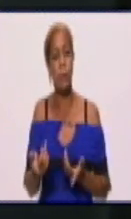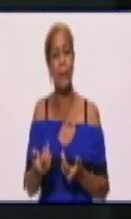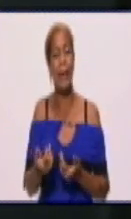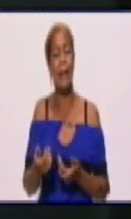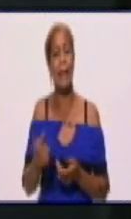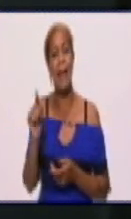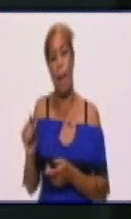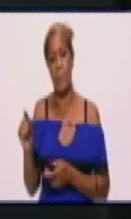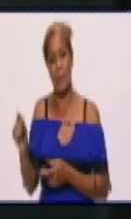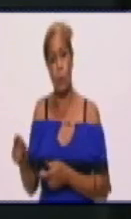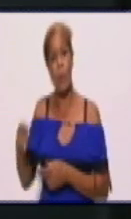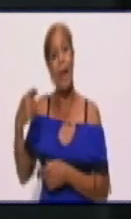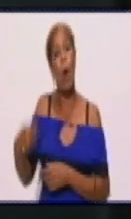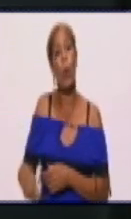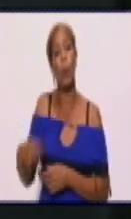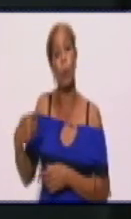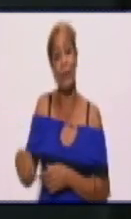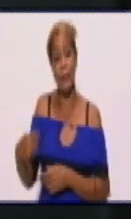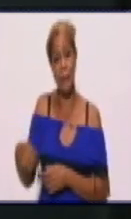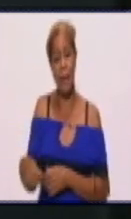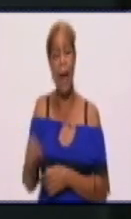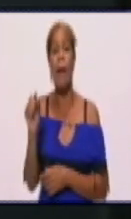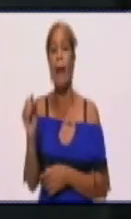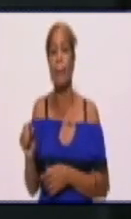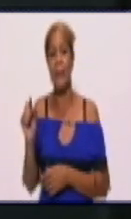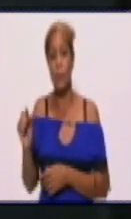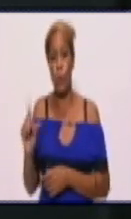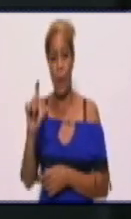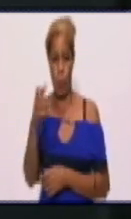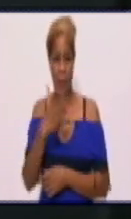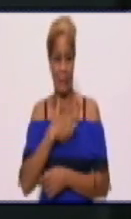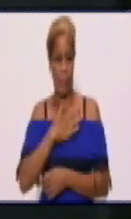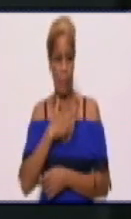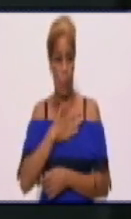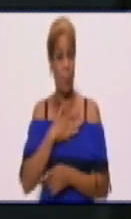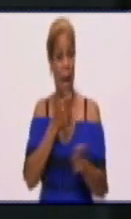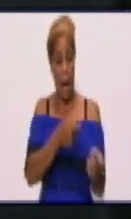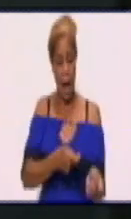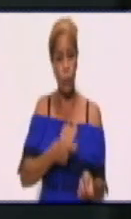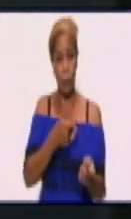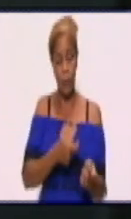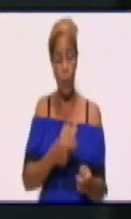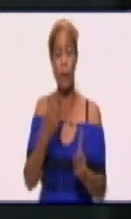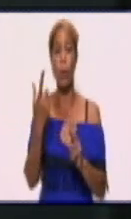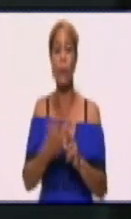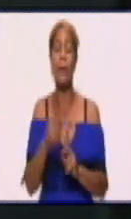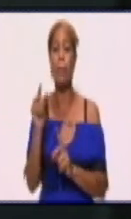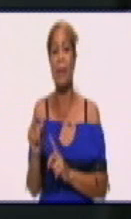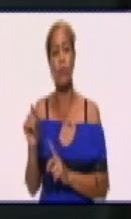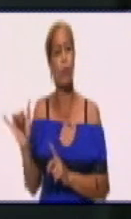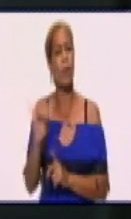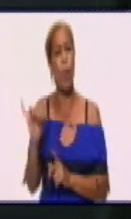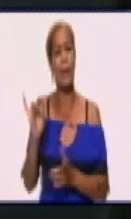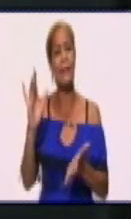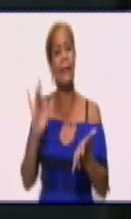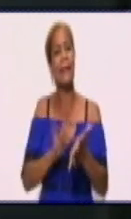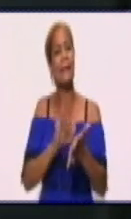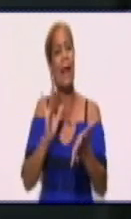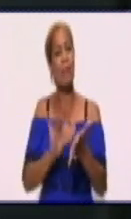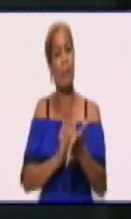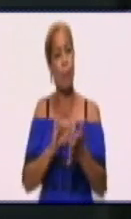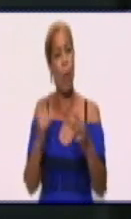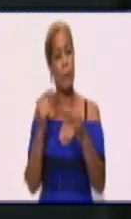agropecuarios y para los trabajadores por cuenta propia y el transfer móvil para todo tipo de